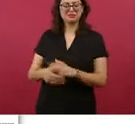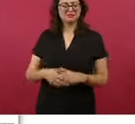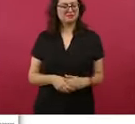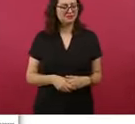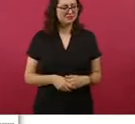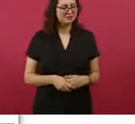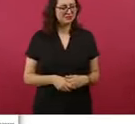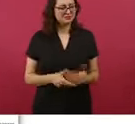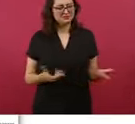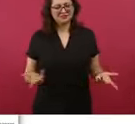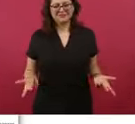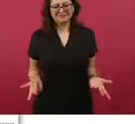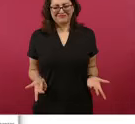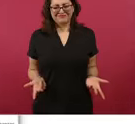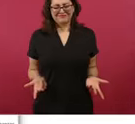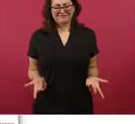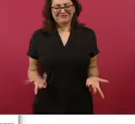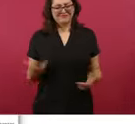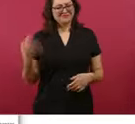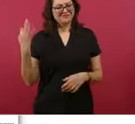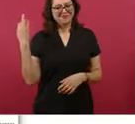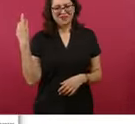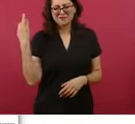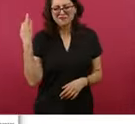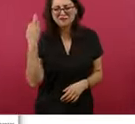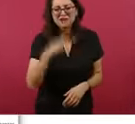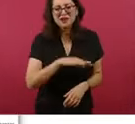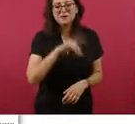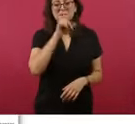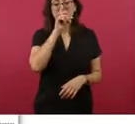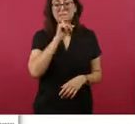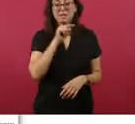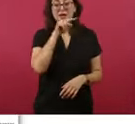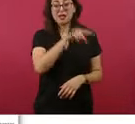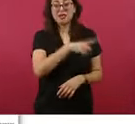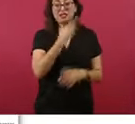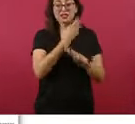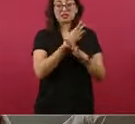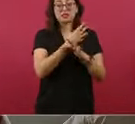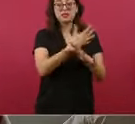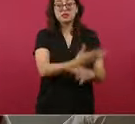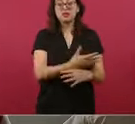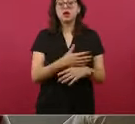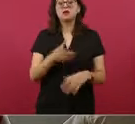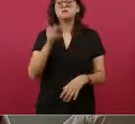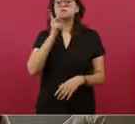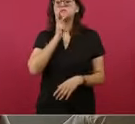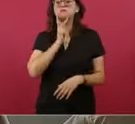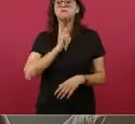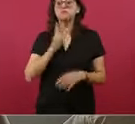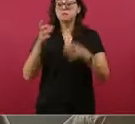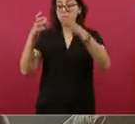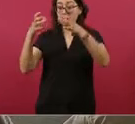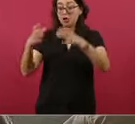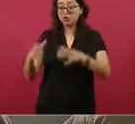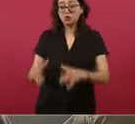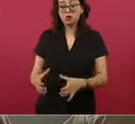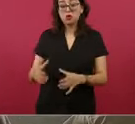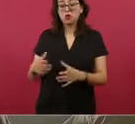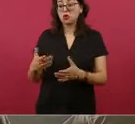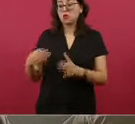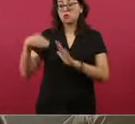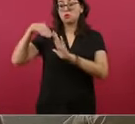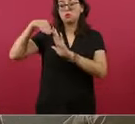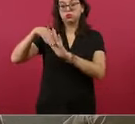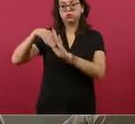La nota consigna, por un lado, que la producción ha bajado, pero esto no es verdad. Y vamos a los hechos.